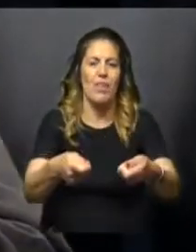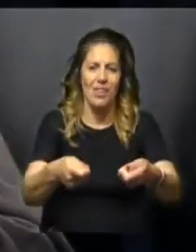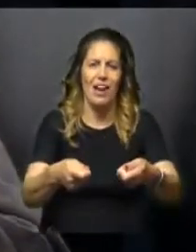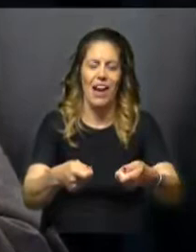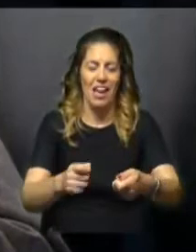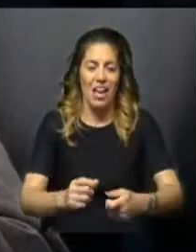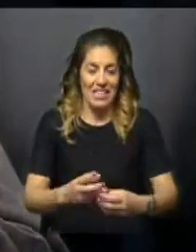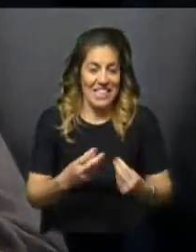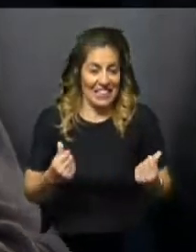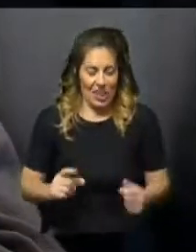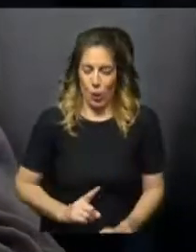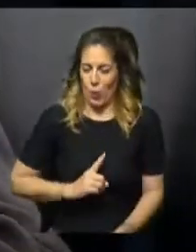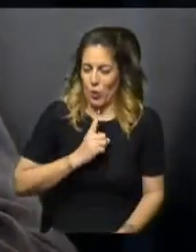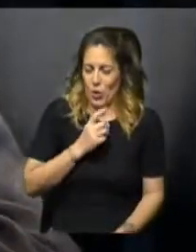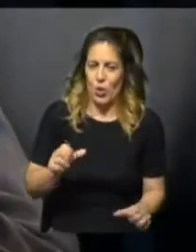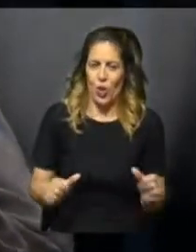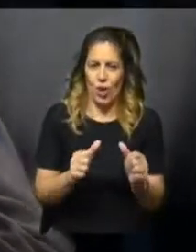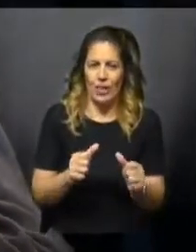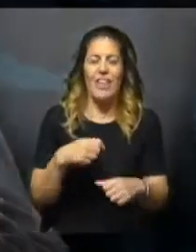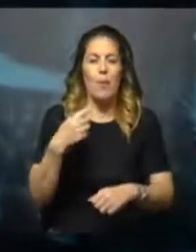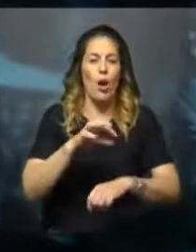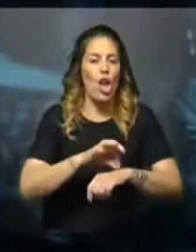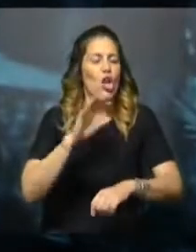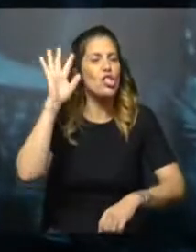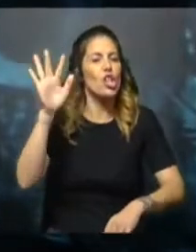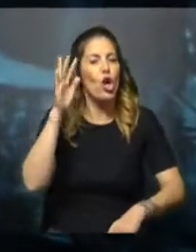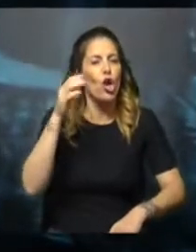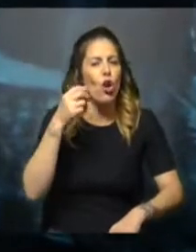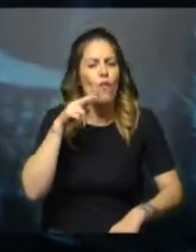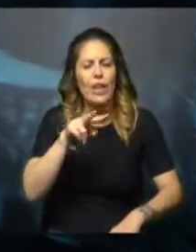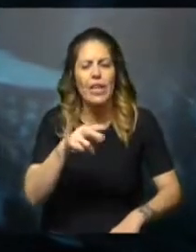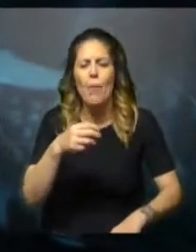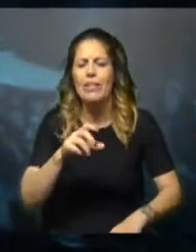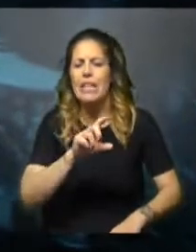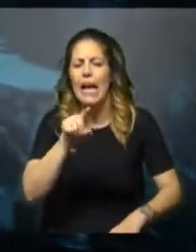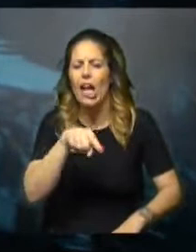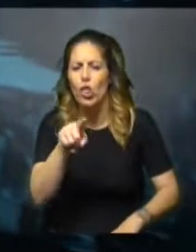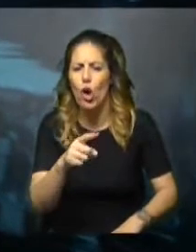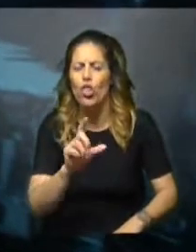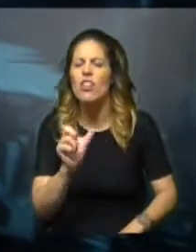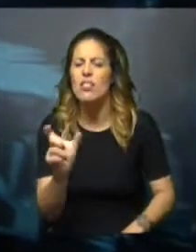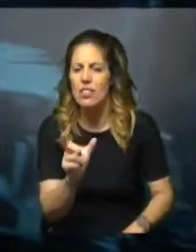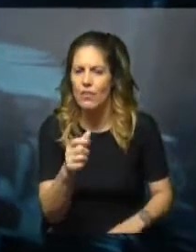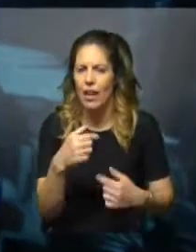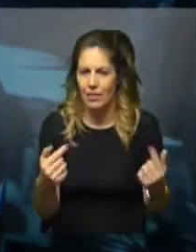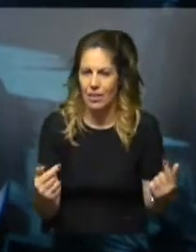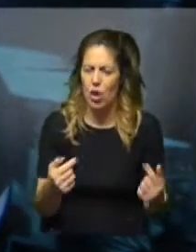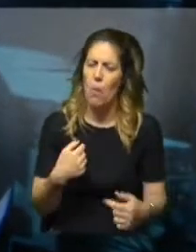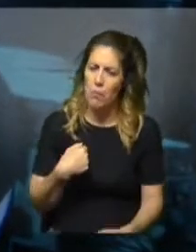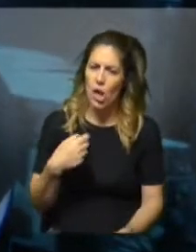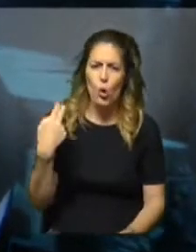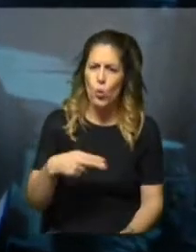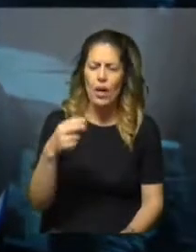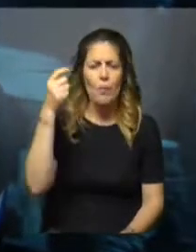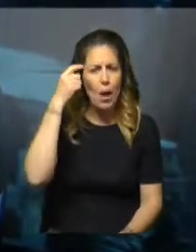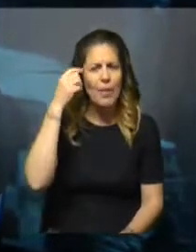orgulloso de todo lo bueno psicólogos interpreta el siguiente redondo pues qué significa pero nunca me había puesto a pensar